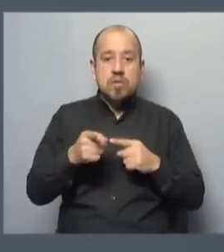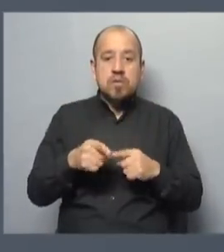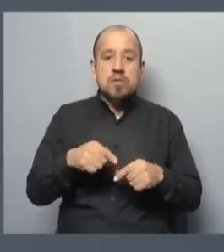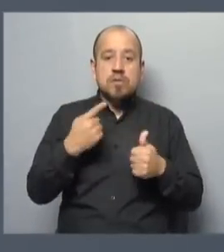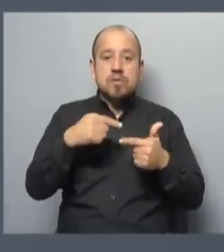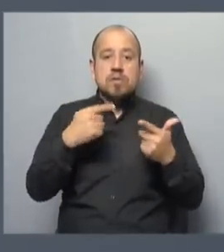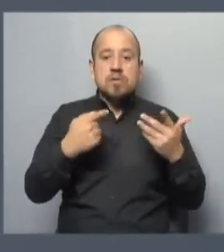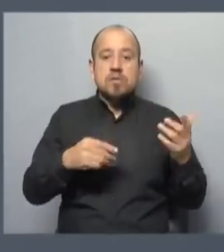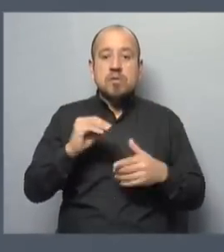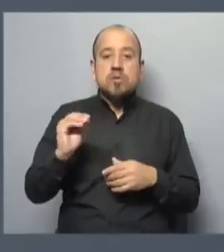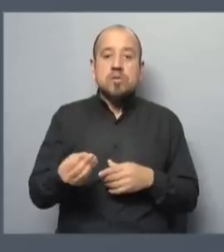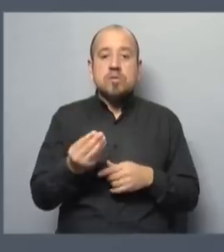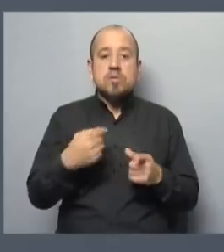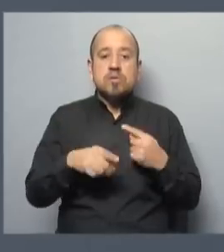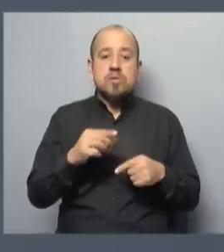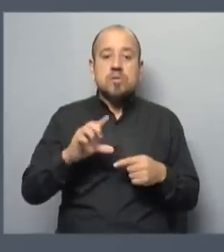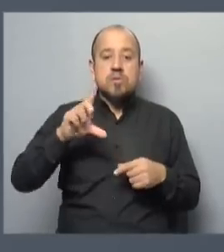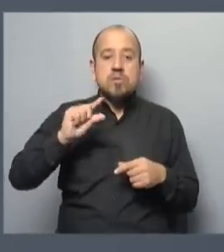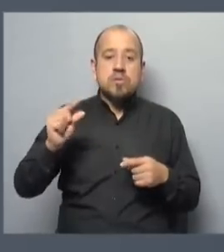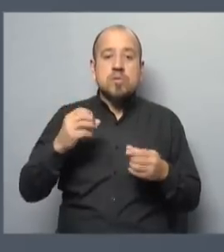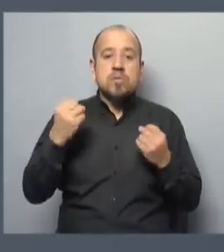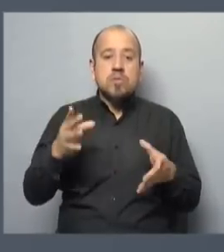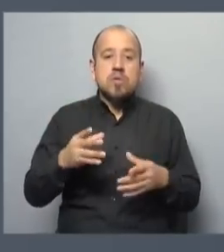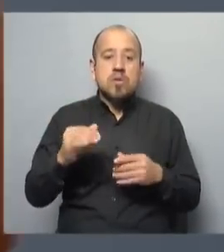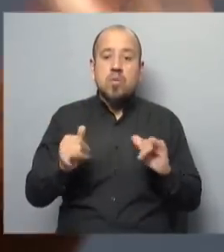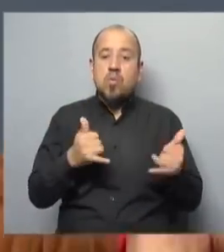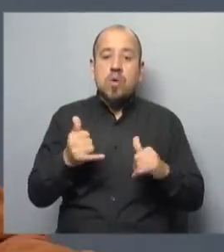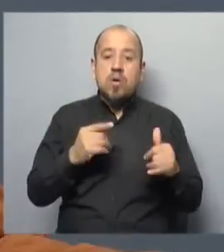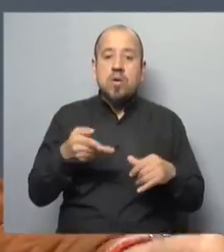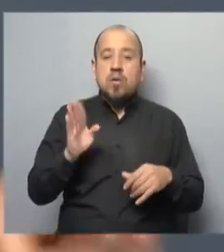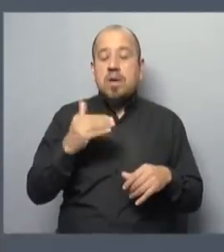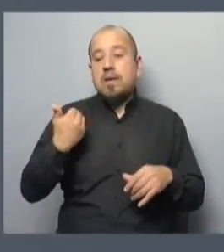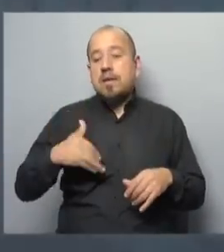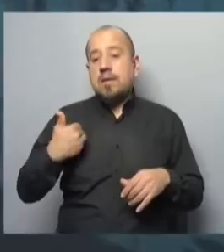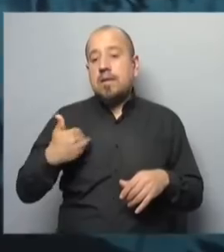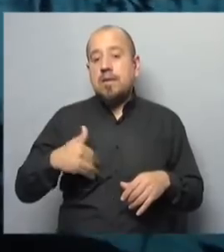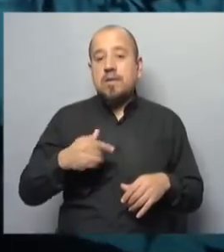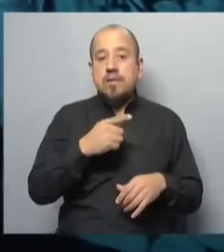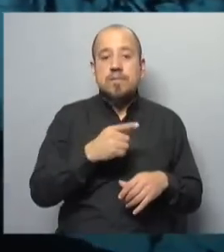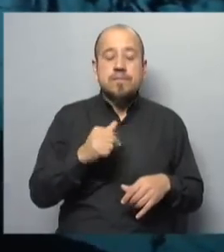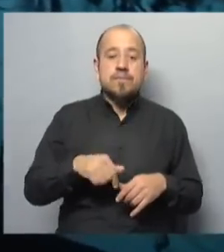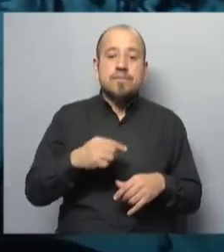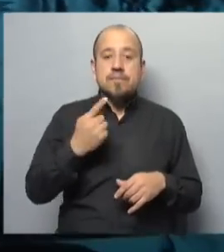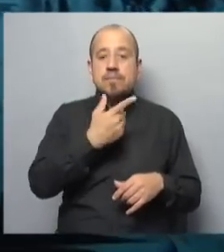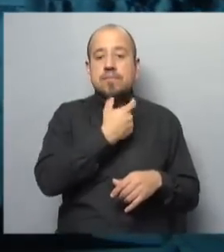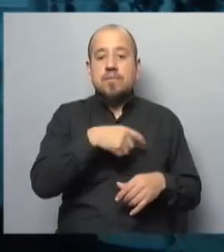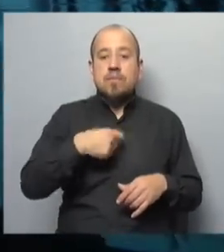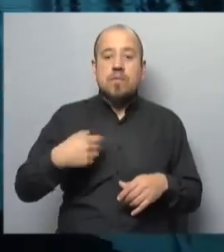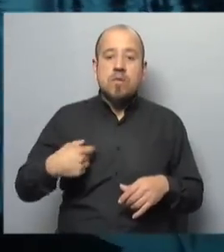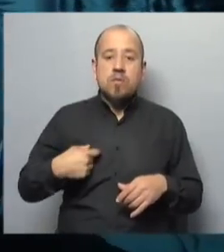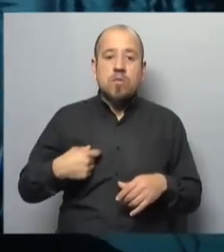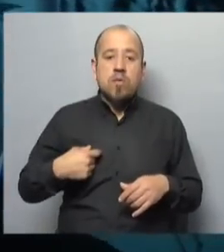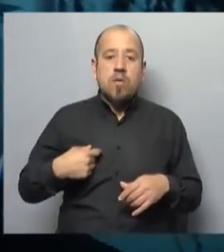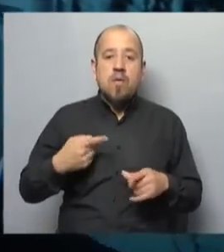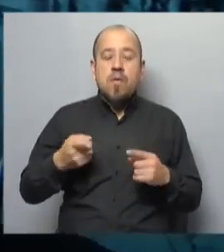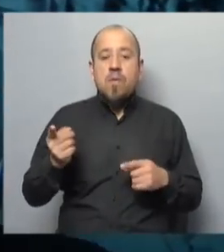seguimos perdiendo y nos evaluamos porque favorita que hoy se va para argentina como si no fuera nosotros despeñaron argentina